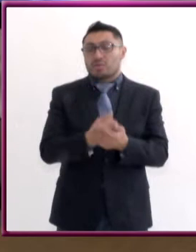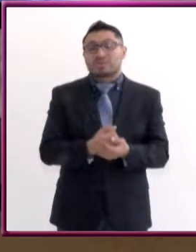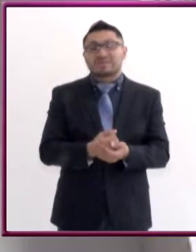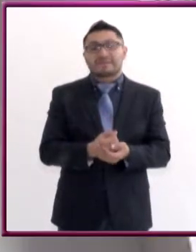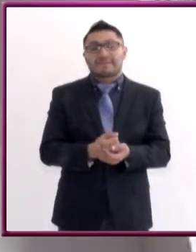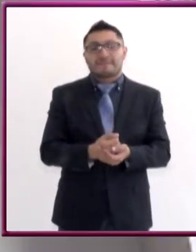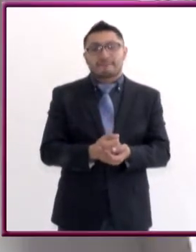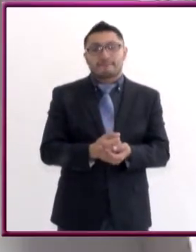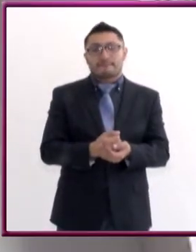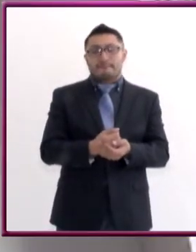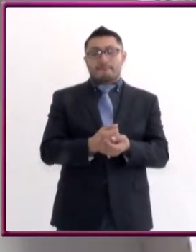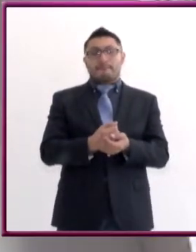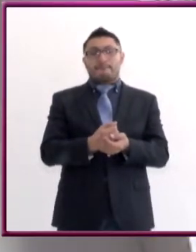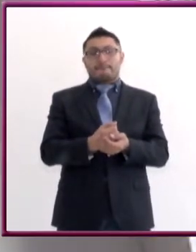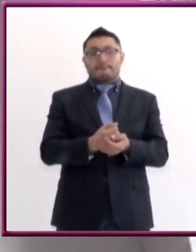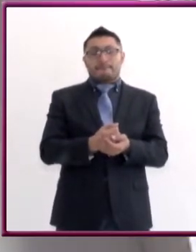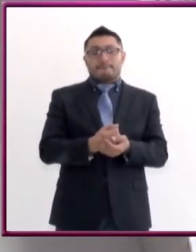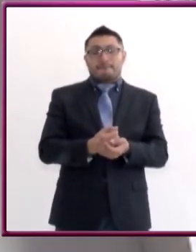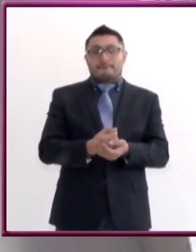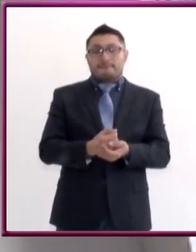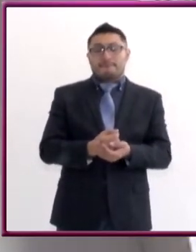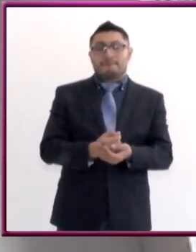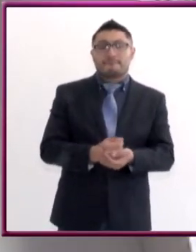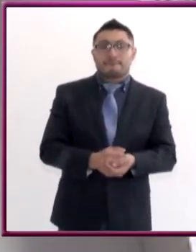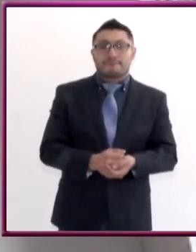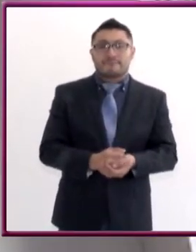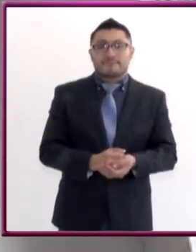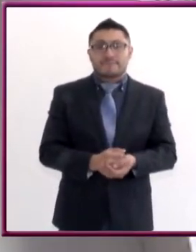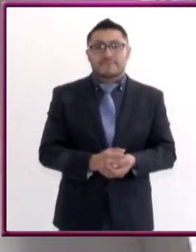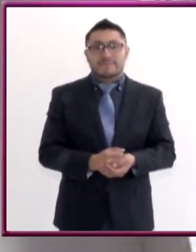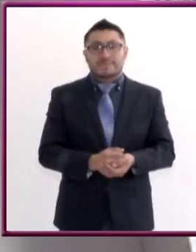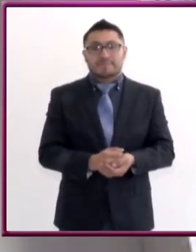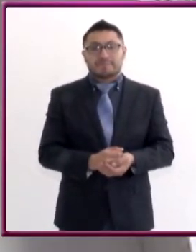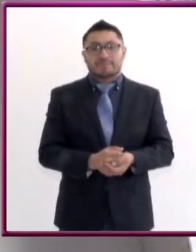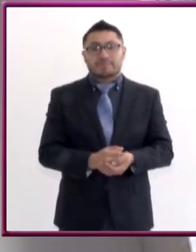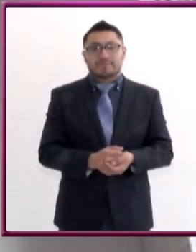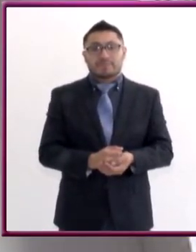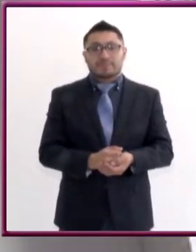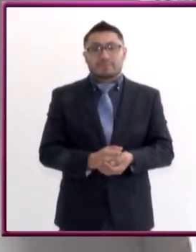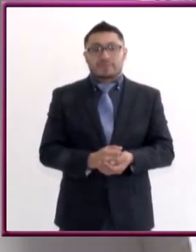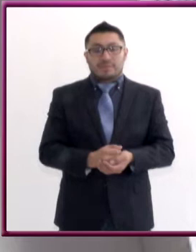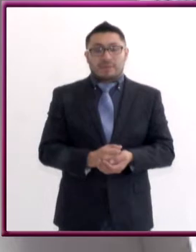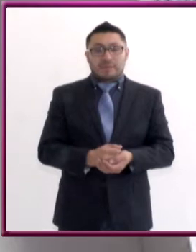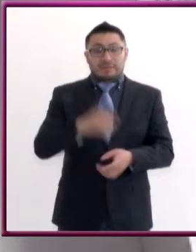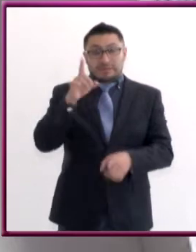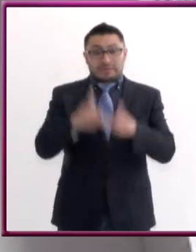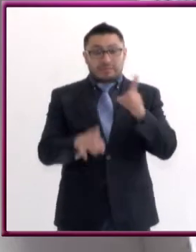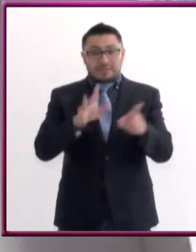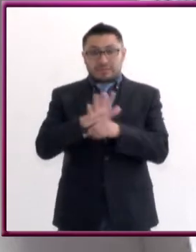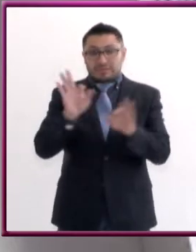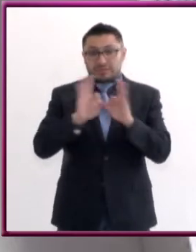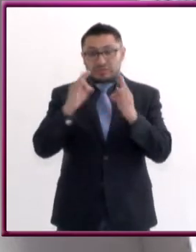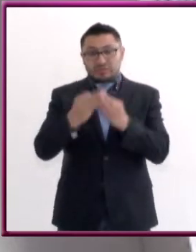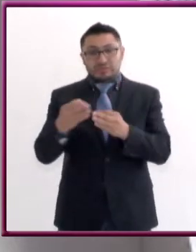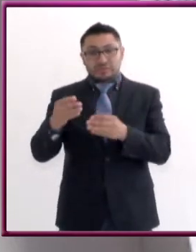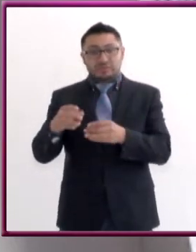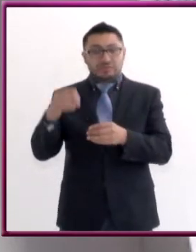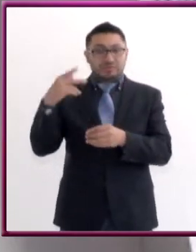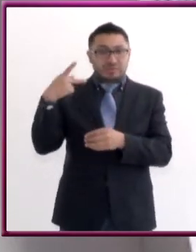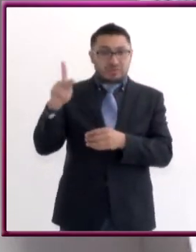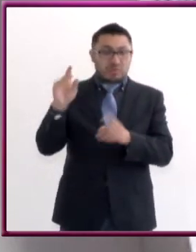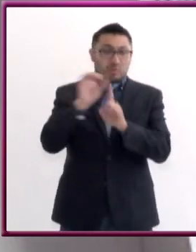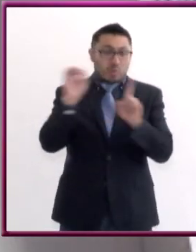manera. En la medida en la que estos rituales permiten